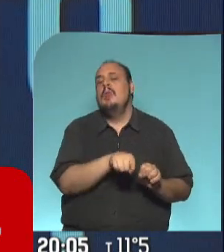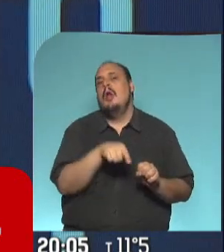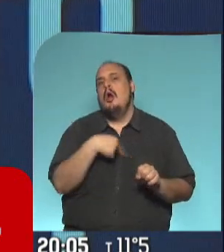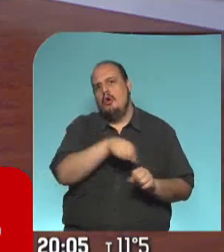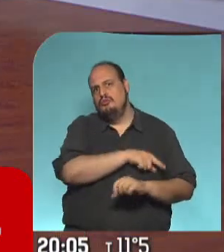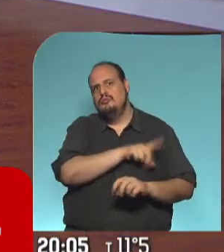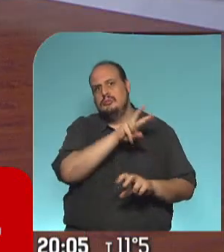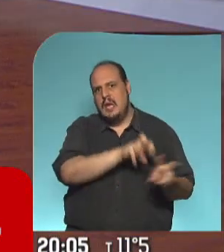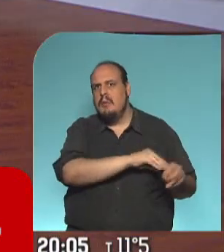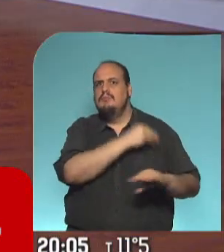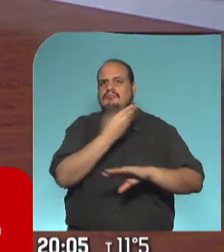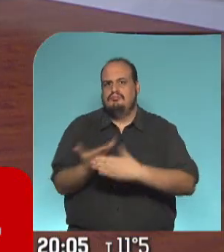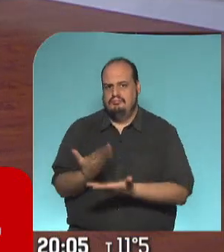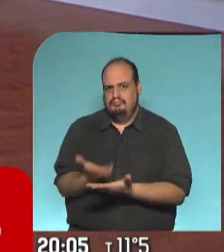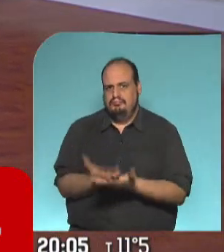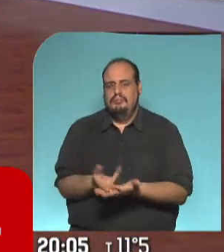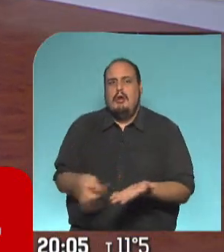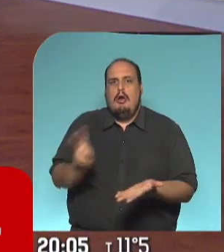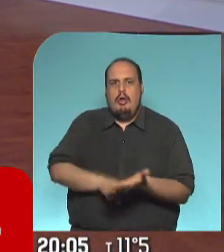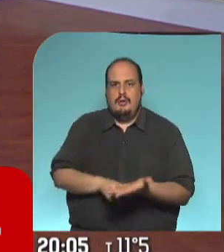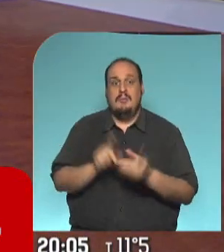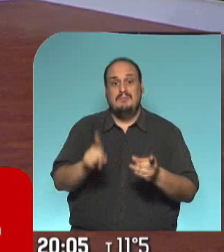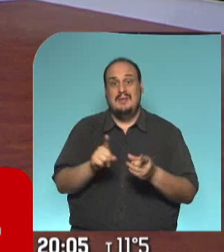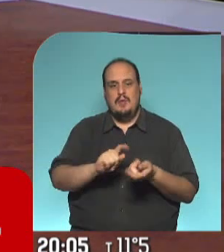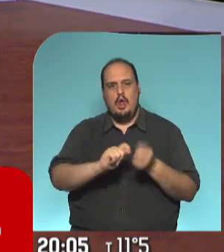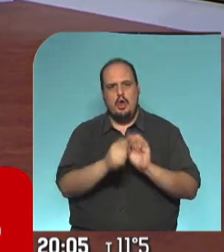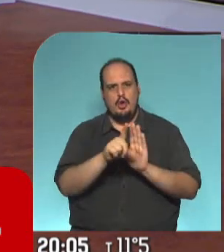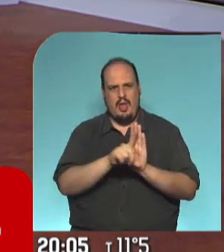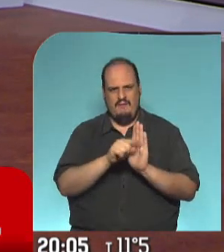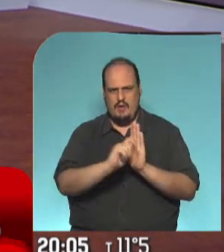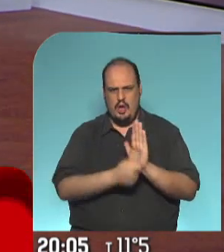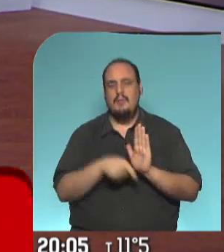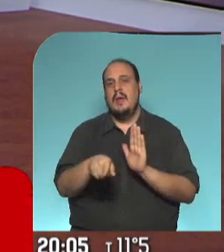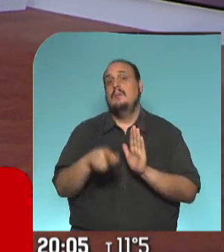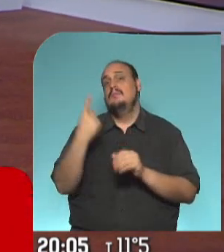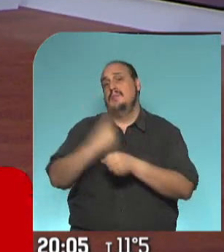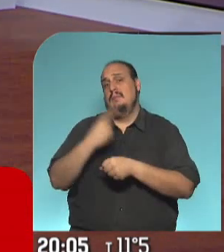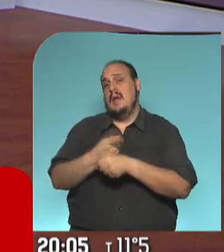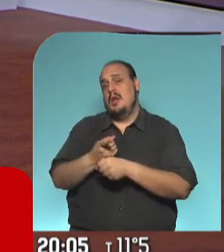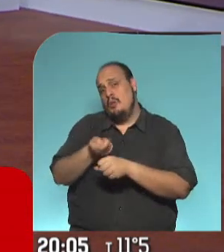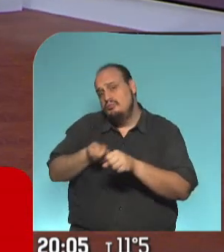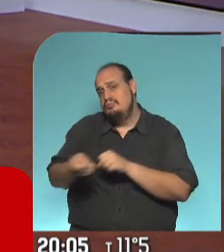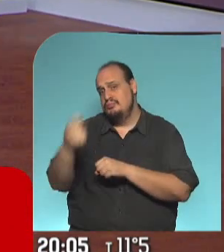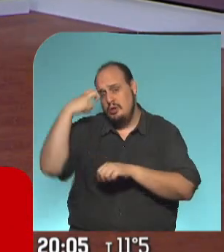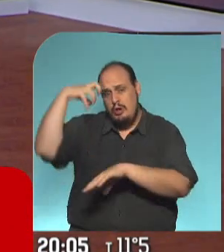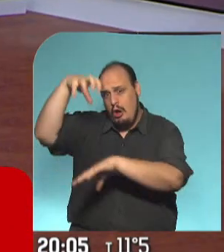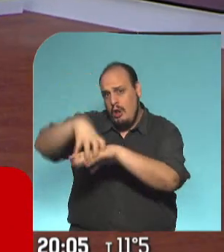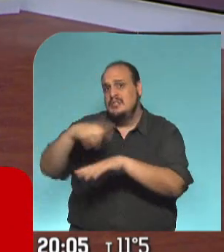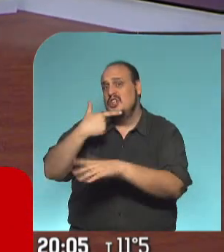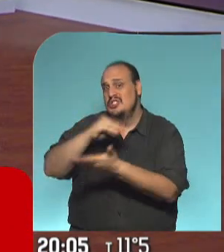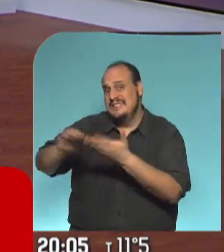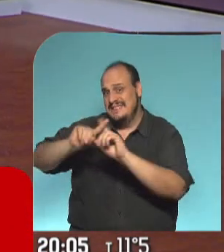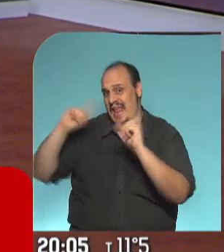la presentación de esta reforma que luego se va a girar al Congreso, va a entrar por el Senado y va a ser debatida por todos los legisladores.